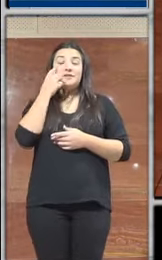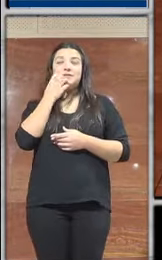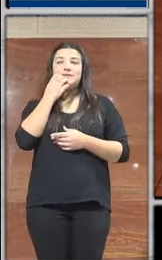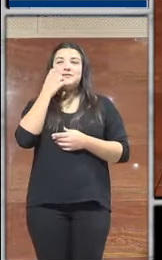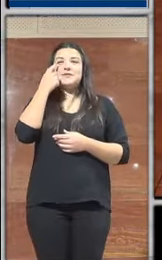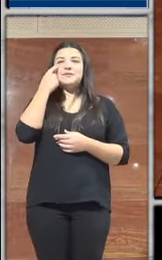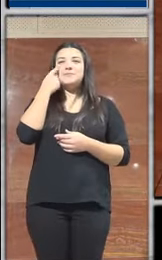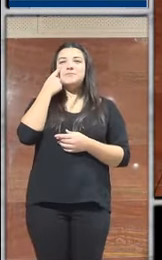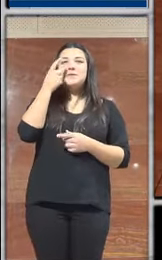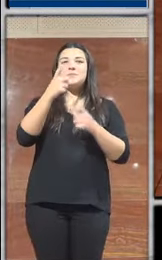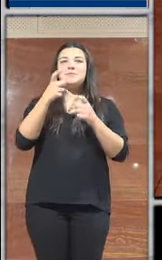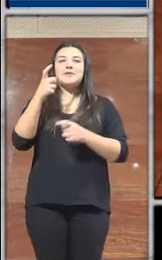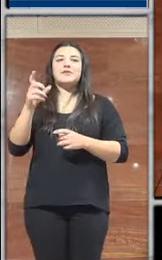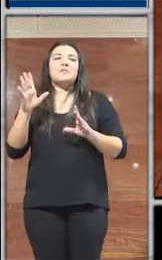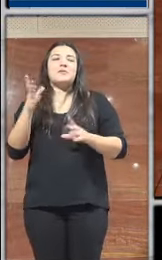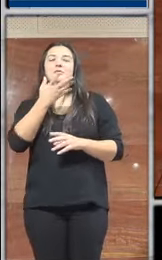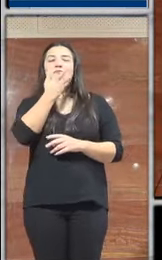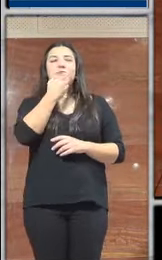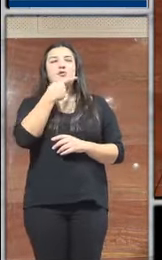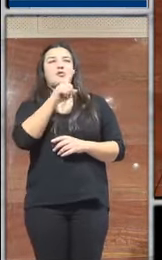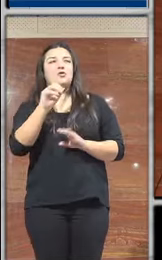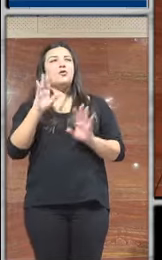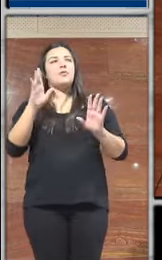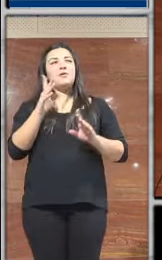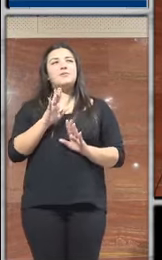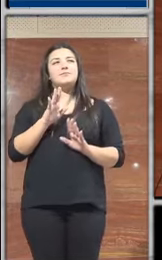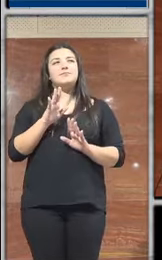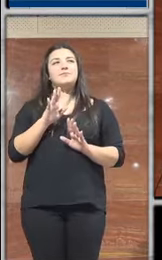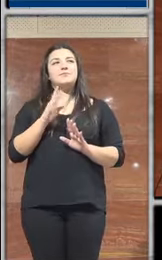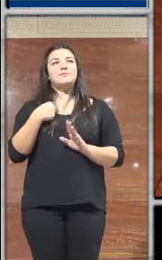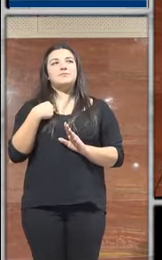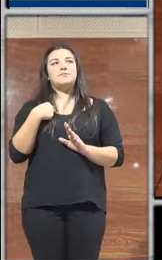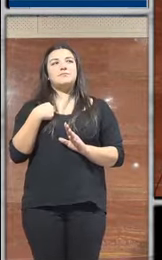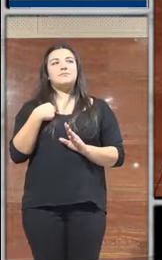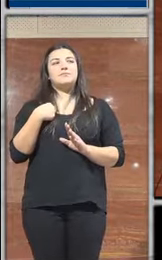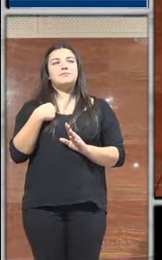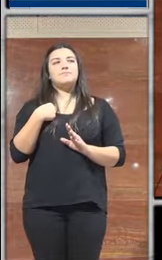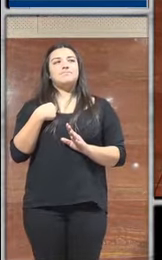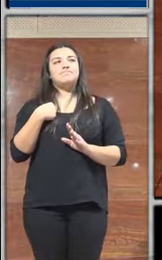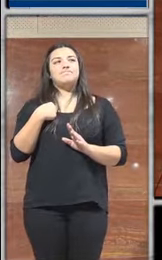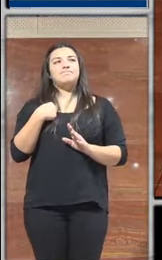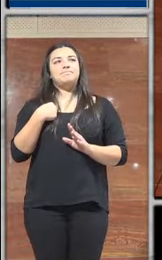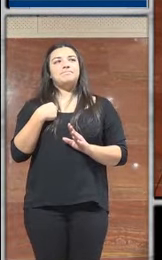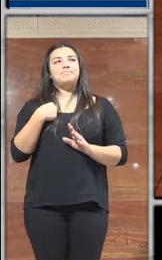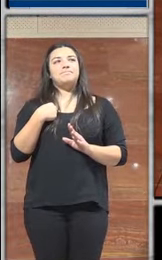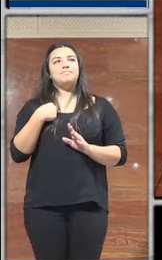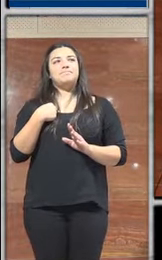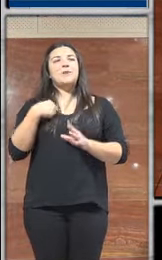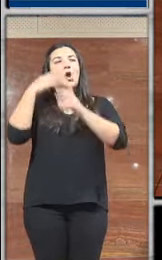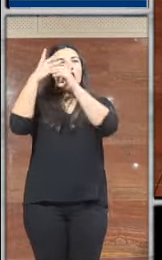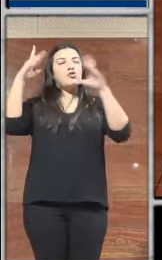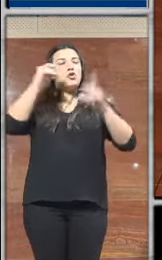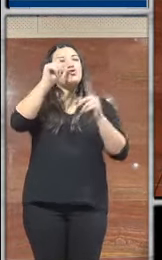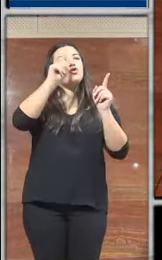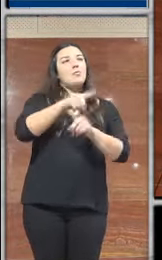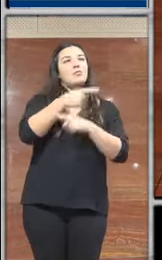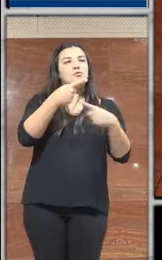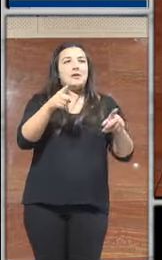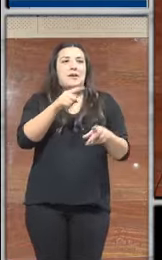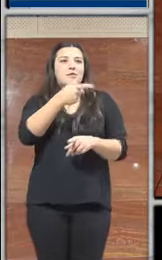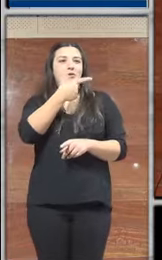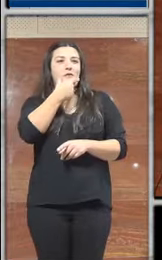que dices, pues yo no los conozco, pero no me resulta difícil pensar que su sueño pueda ser dedicarse a la música, y